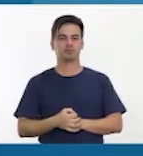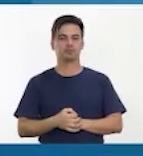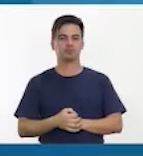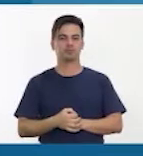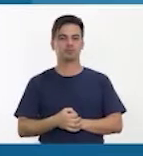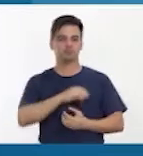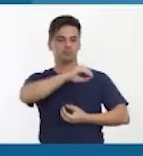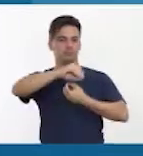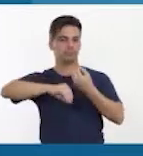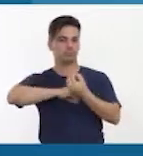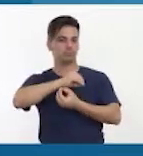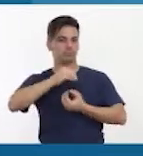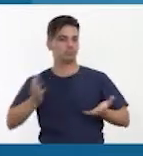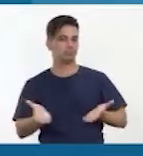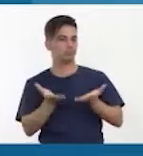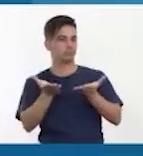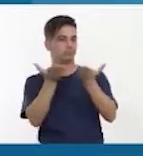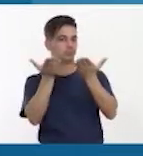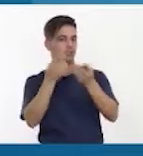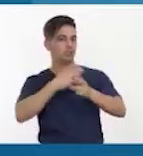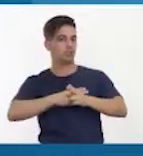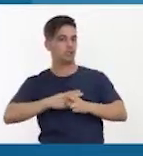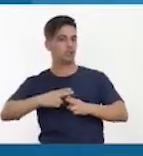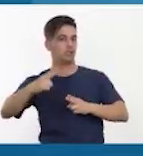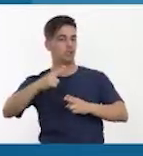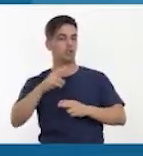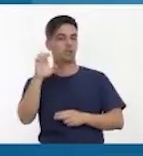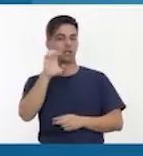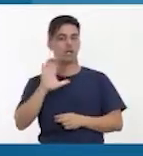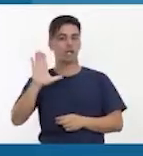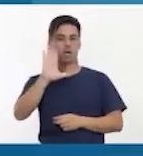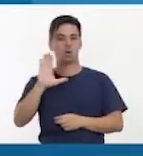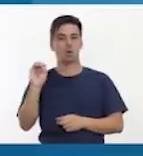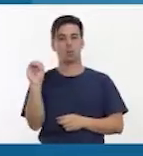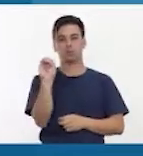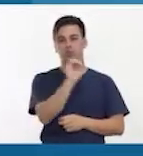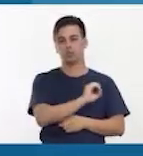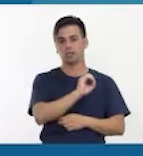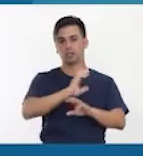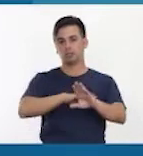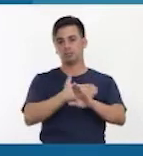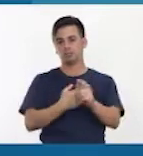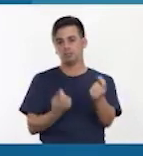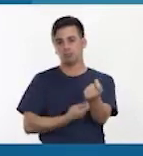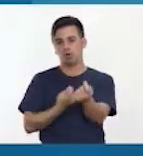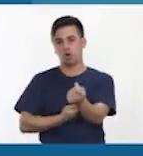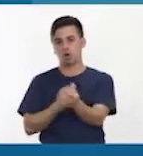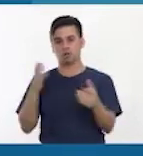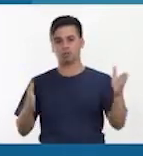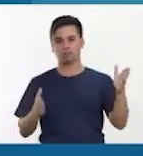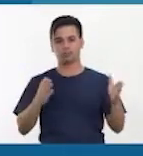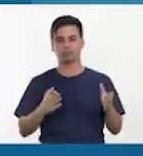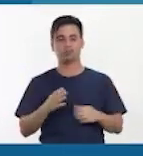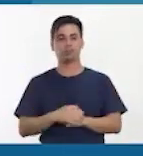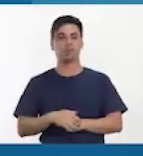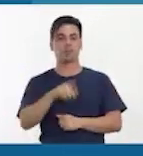es la evolución histórica de Europa Occidental de la posguerra hasta la década de